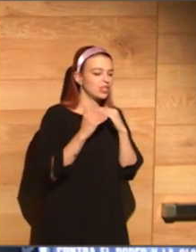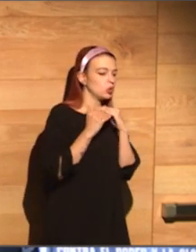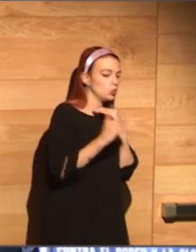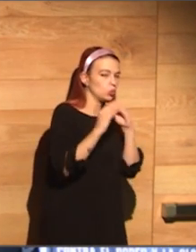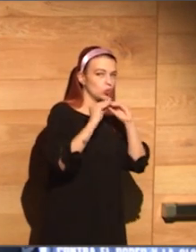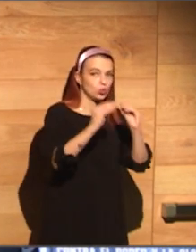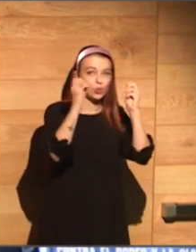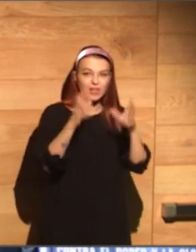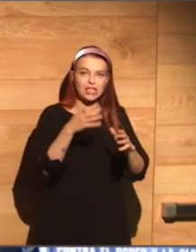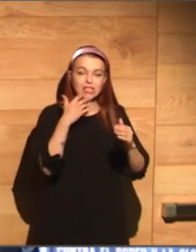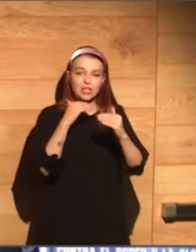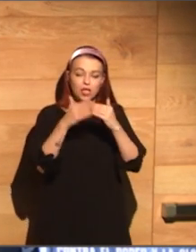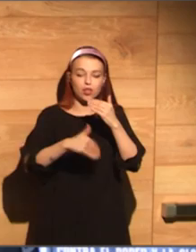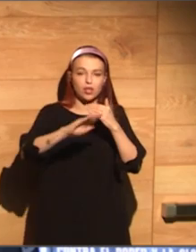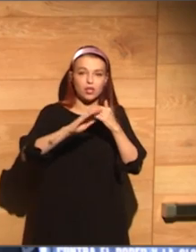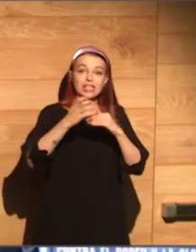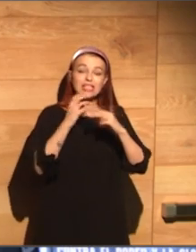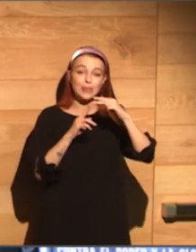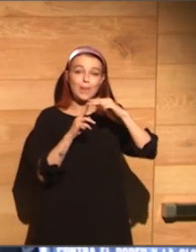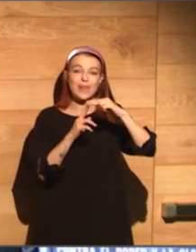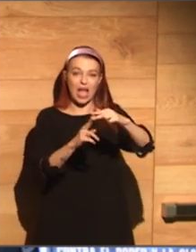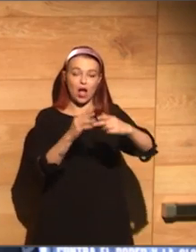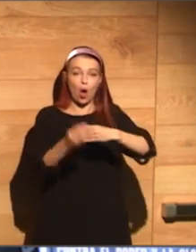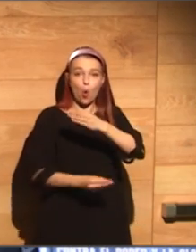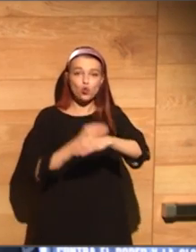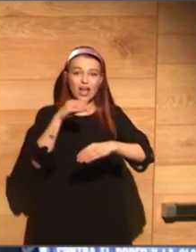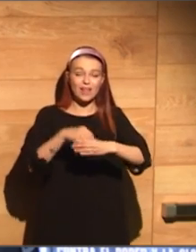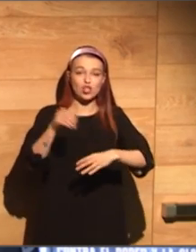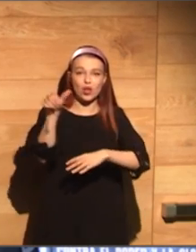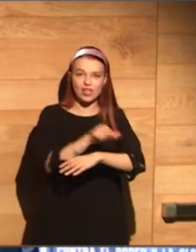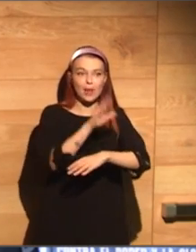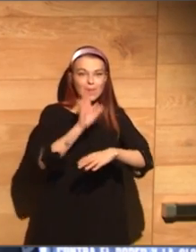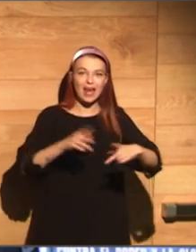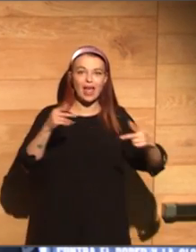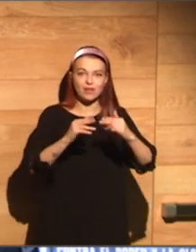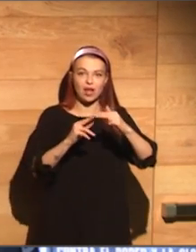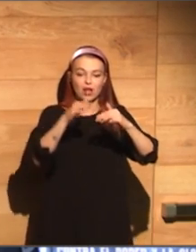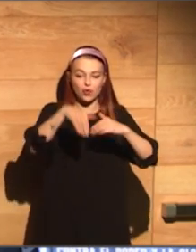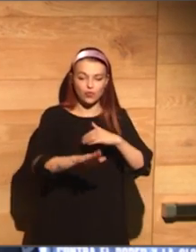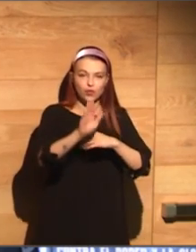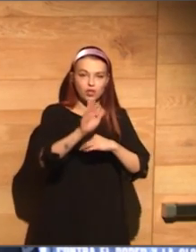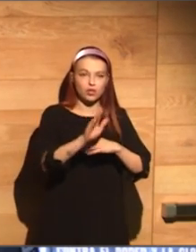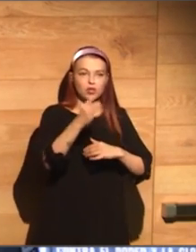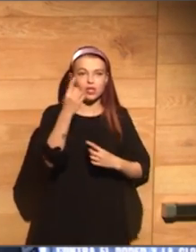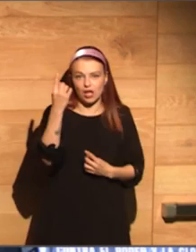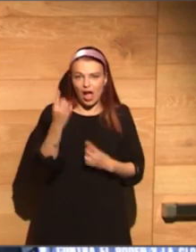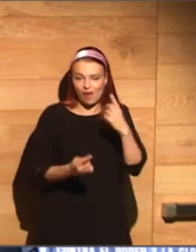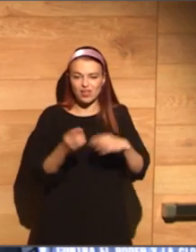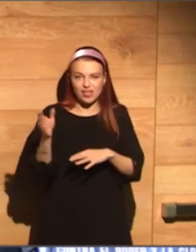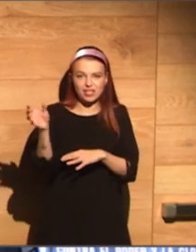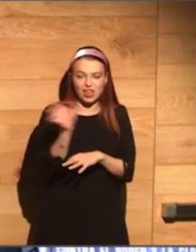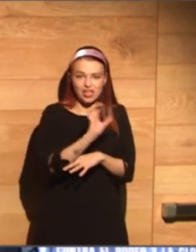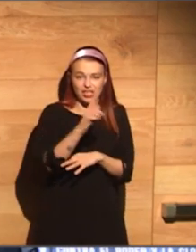pequeña irregularidad, si se usaba vías en el cine, es precisamente para pulir esas irregularidades. Si alguna vez habéis visto colocar las vías de los travelings en cine,